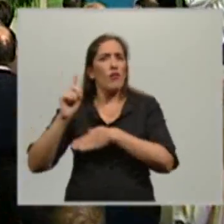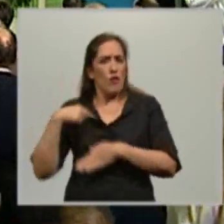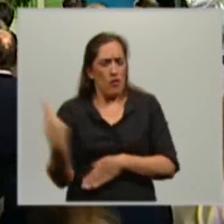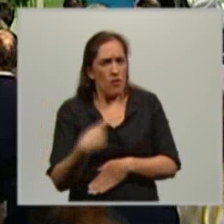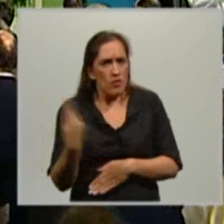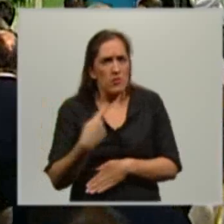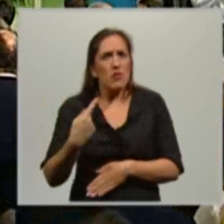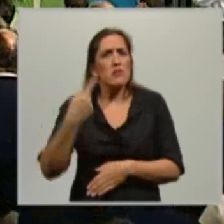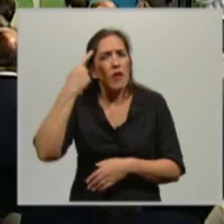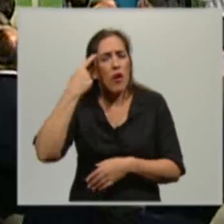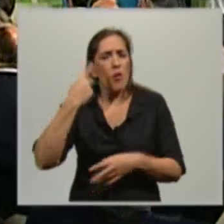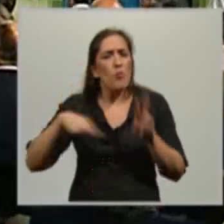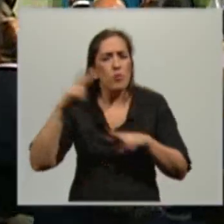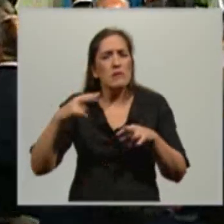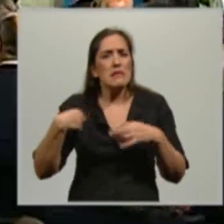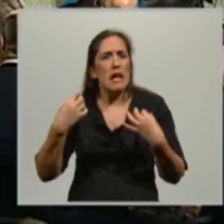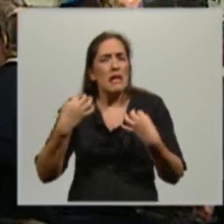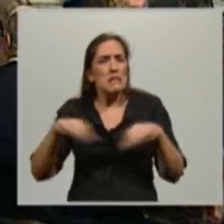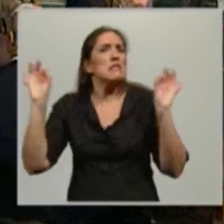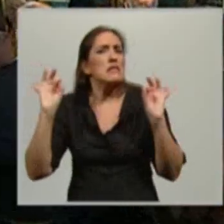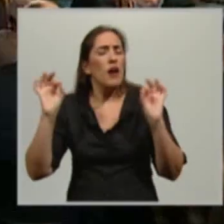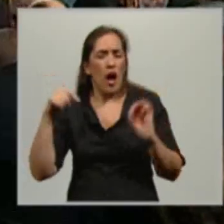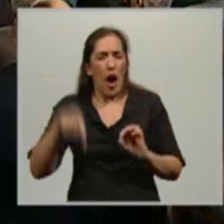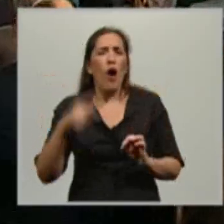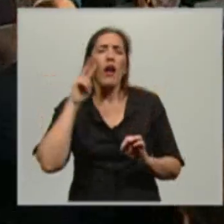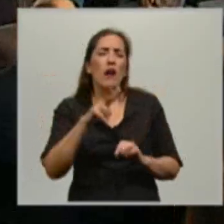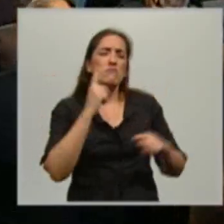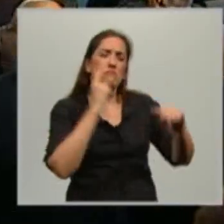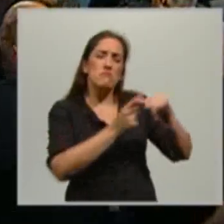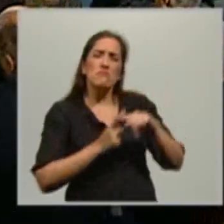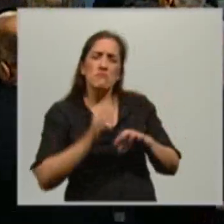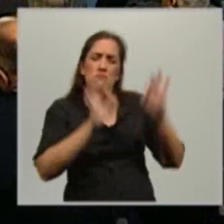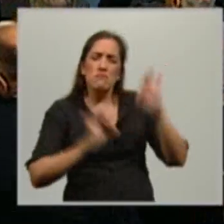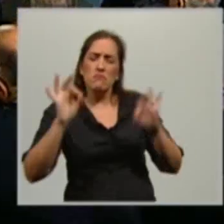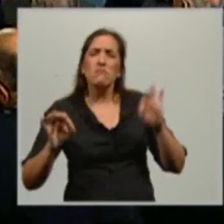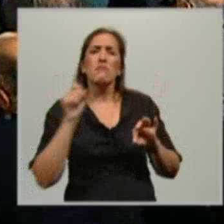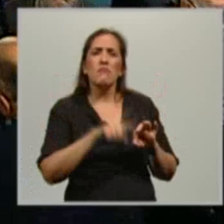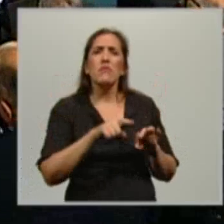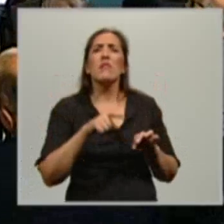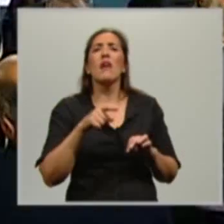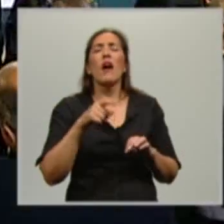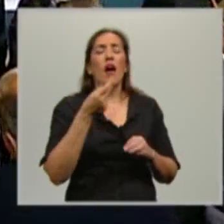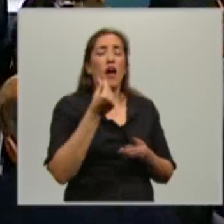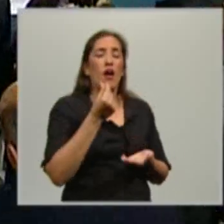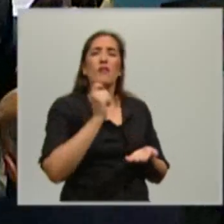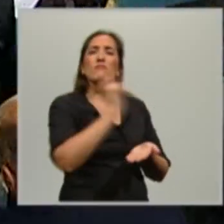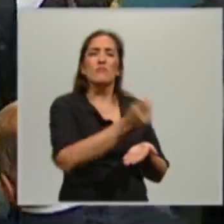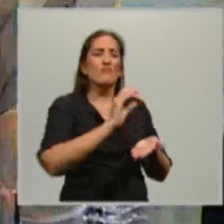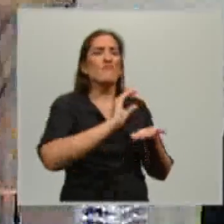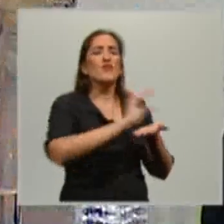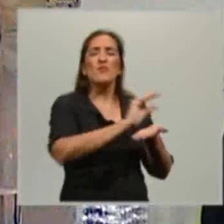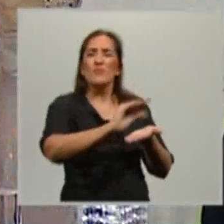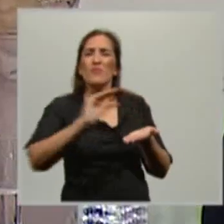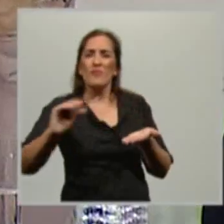una o dos veces. Pero cuando uno ve las cifras del total de subsidios de todo el sector residencial, es decir, de